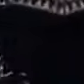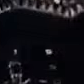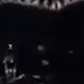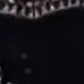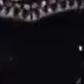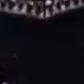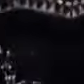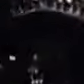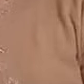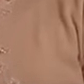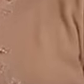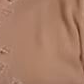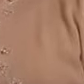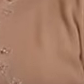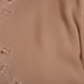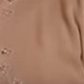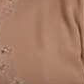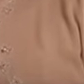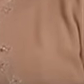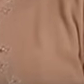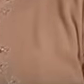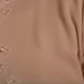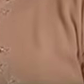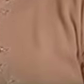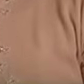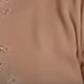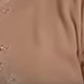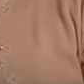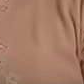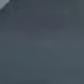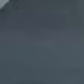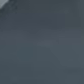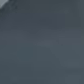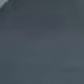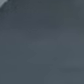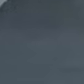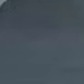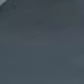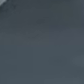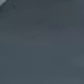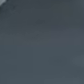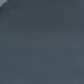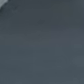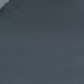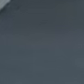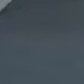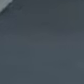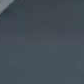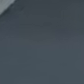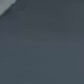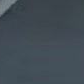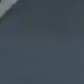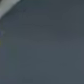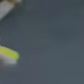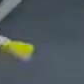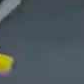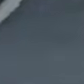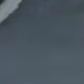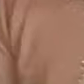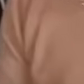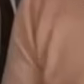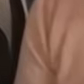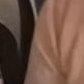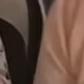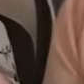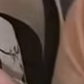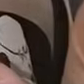tronco nos hacía dar vueltas. Antes eran las vueltas 6 por lado, pero ahora ya, como es subida, 3